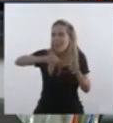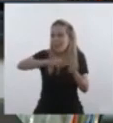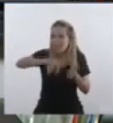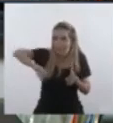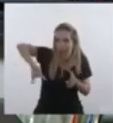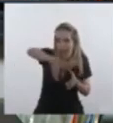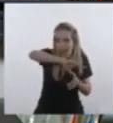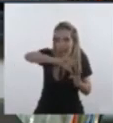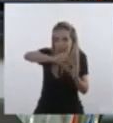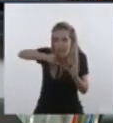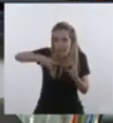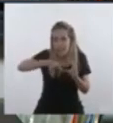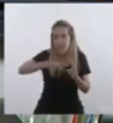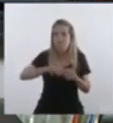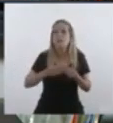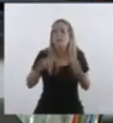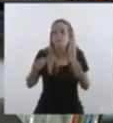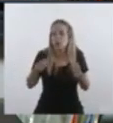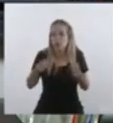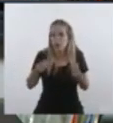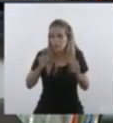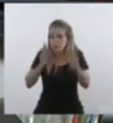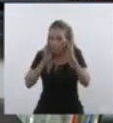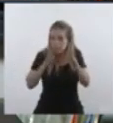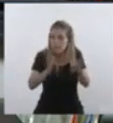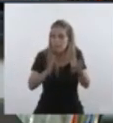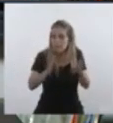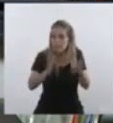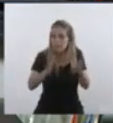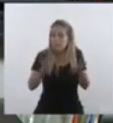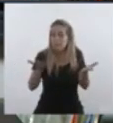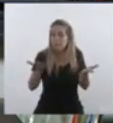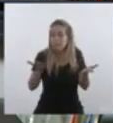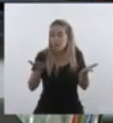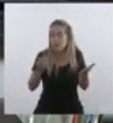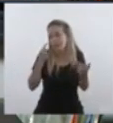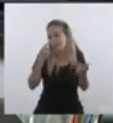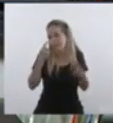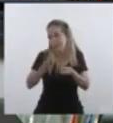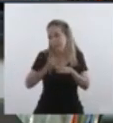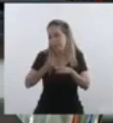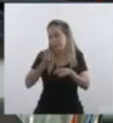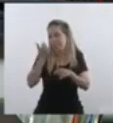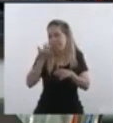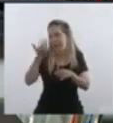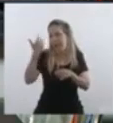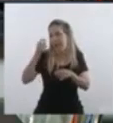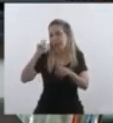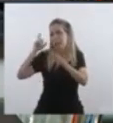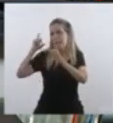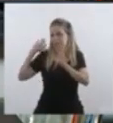Aires. ¿Por qué? Porque una vez más, mirando nuestra experiencia,